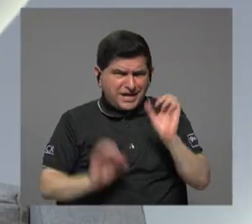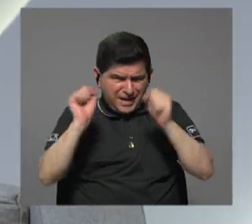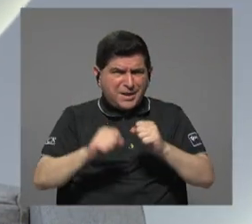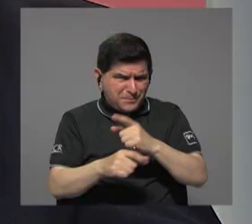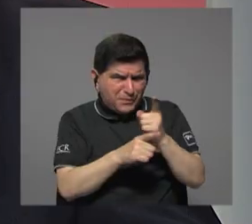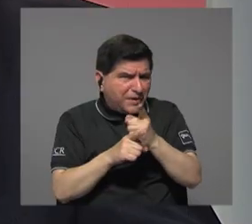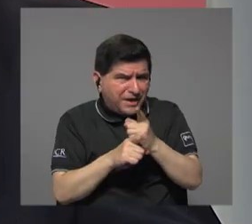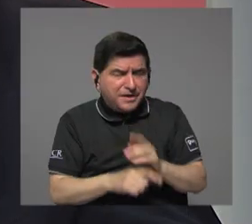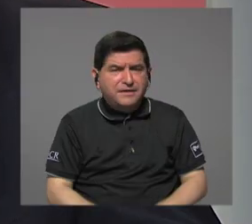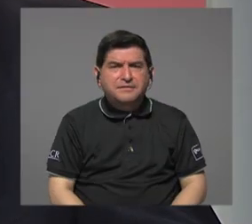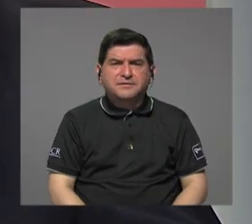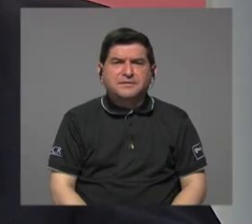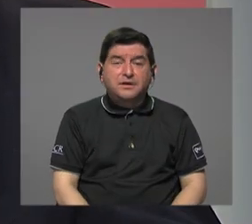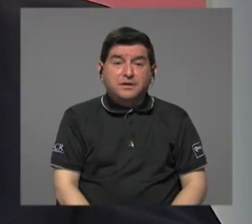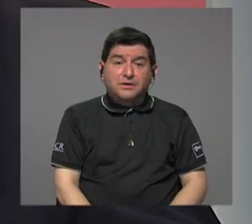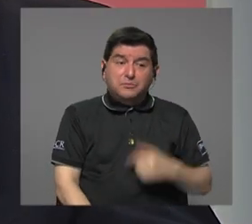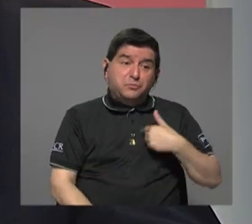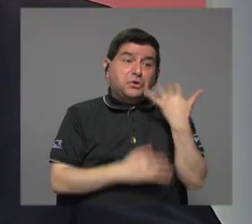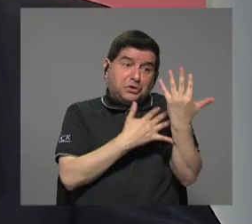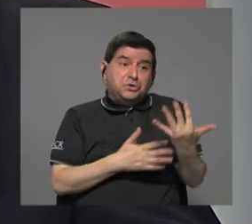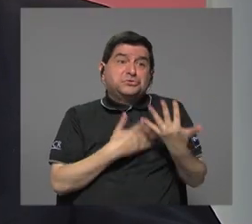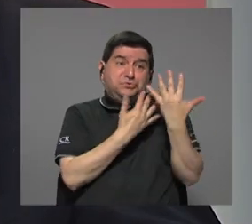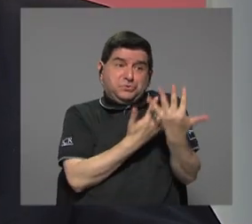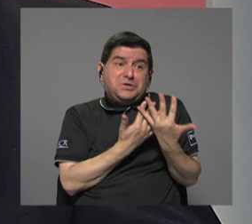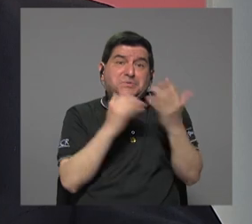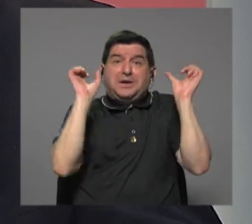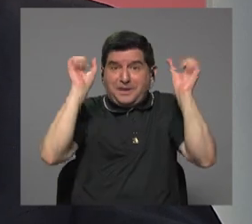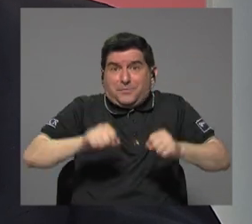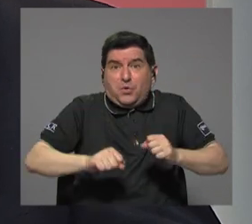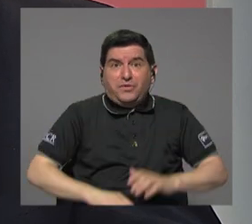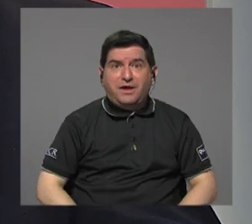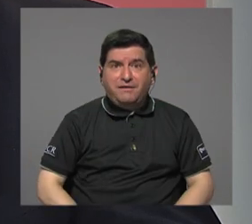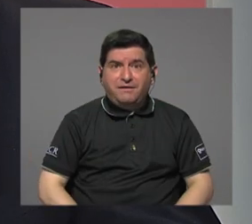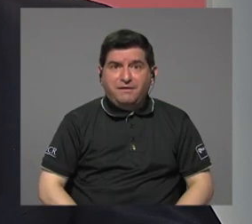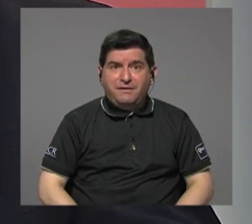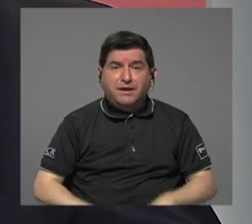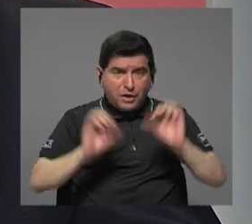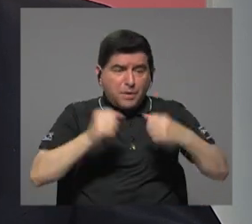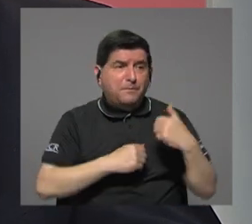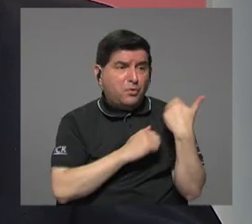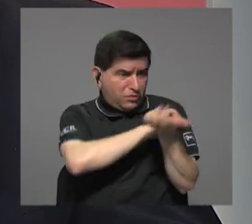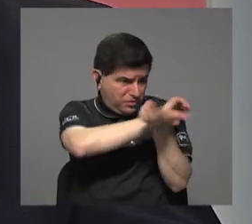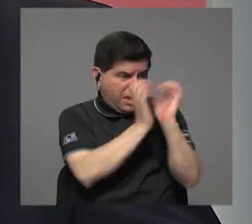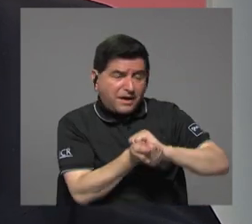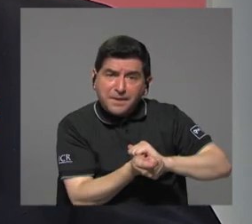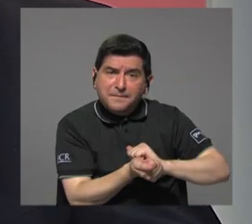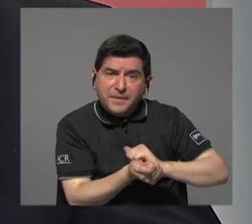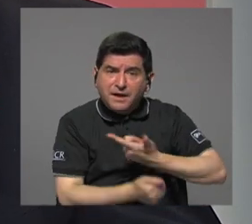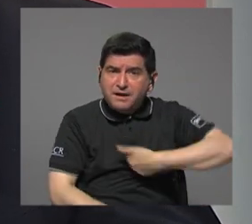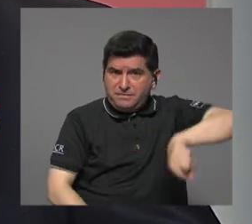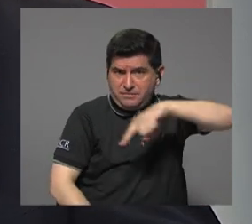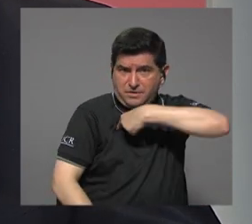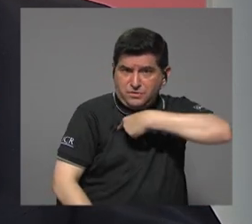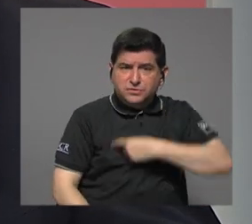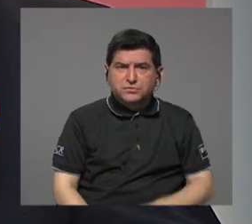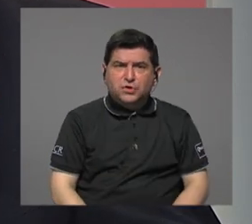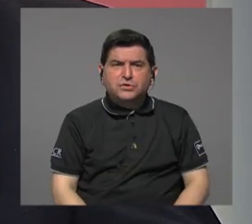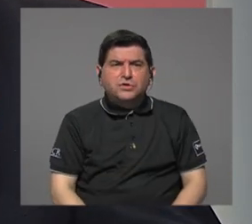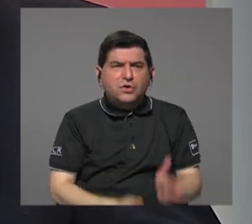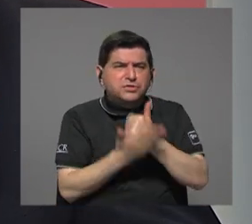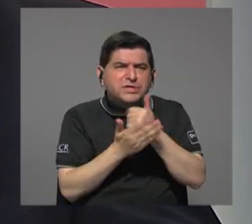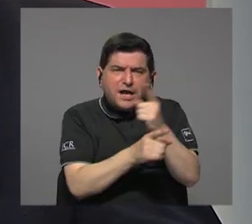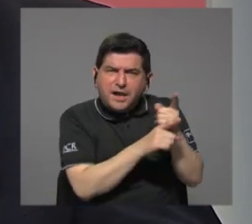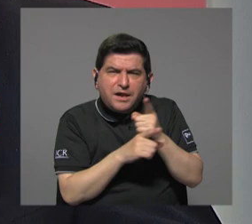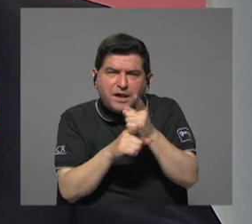puede cambiar eso sé eso yo esperaría que se pueda cambiar si esto se puede cambiar y podemos nosotros meterle algunos